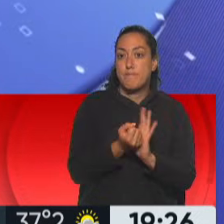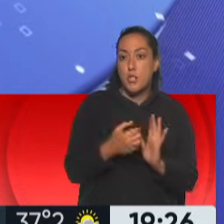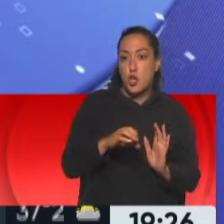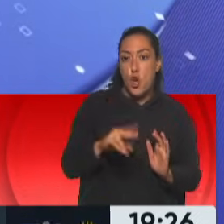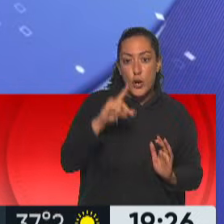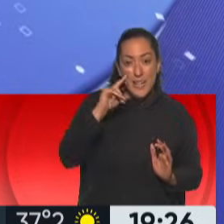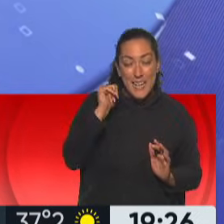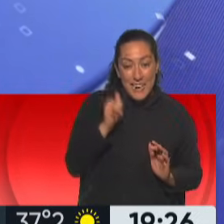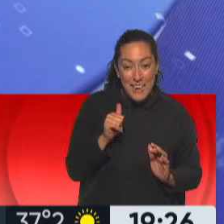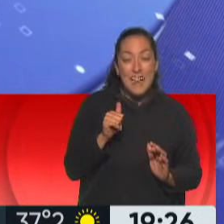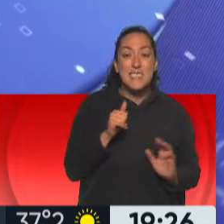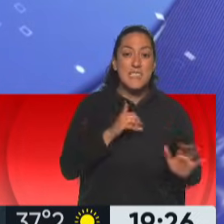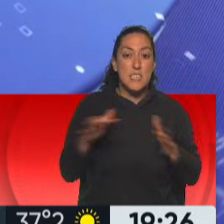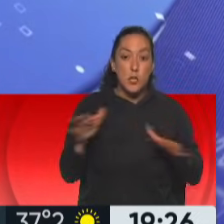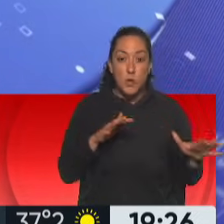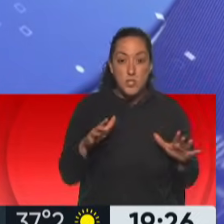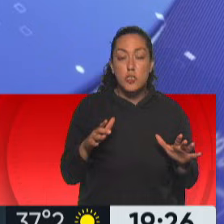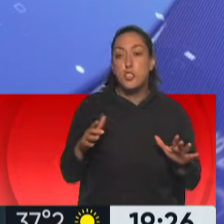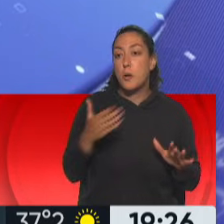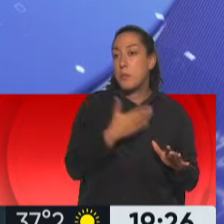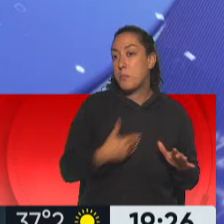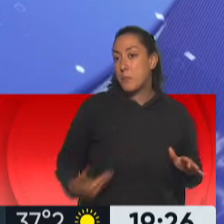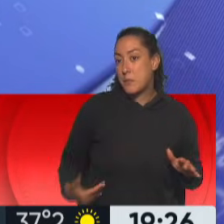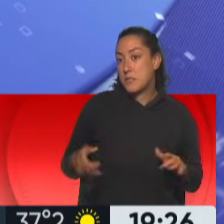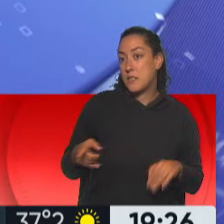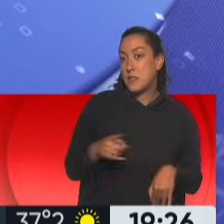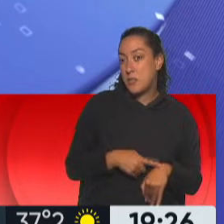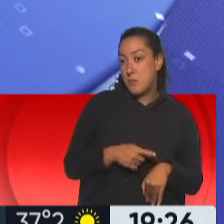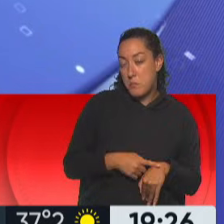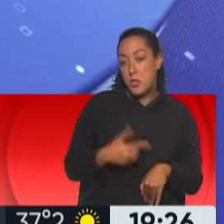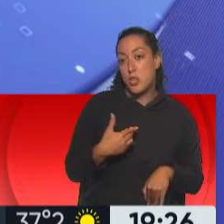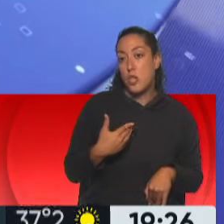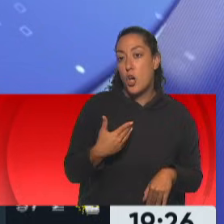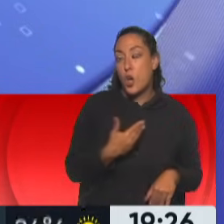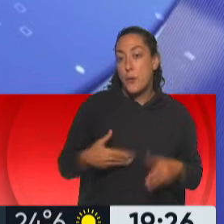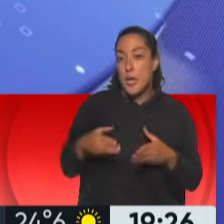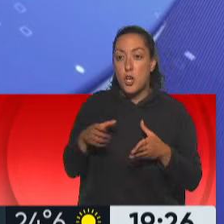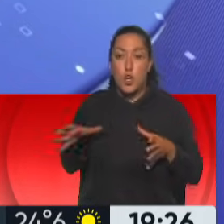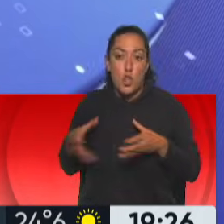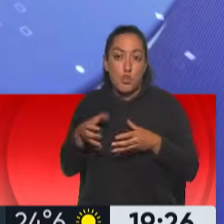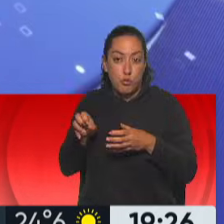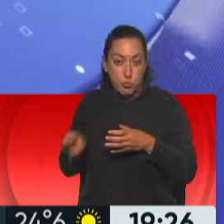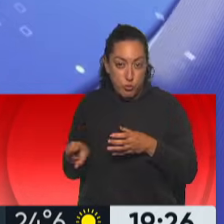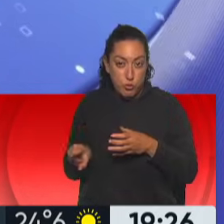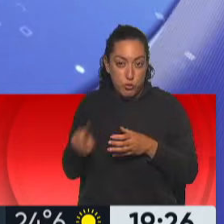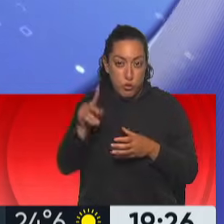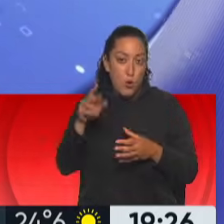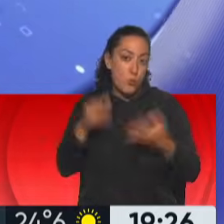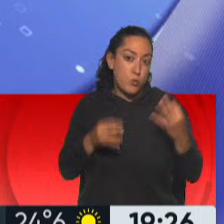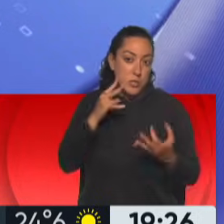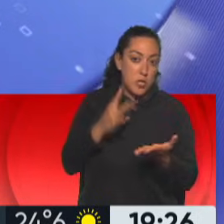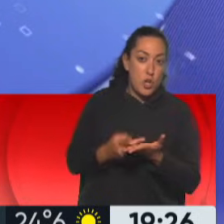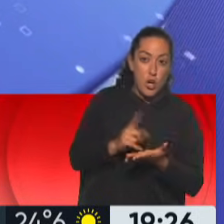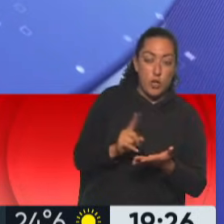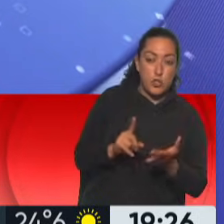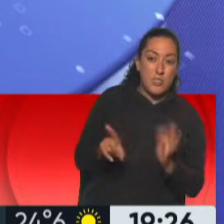recurrir, por ejemplo, al hecho de que sea mandatario cuando es un gobierno que no reconoce, más allá de que en este caso es la justicia, como un